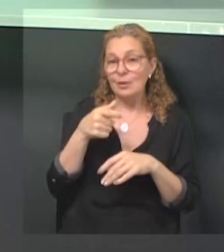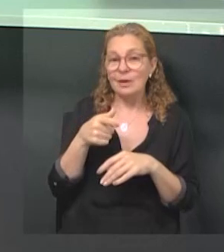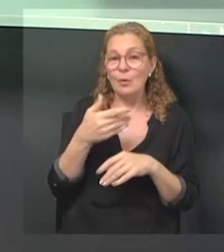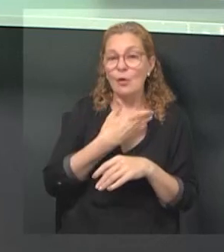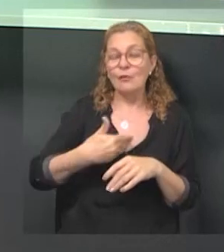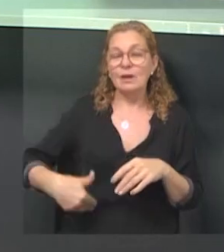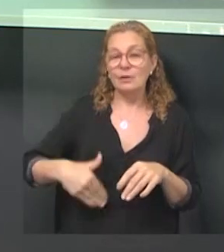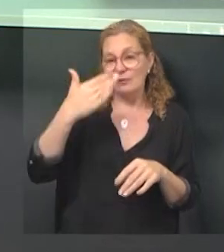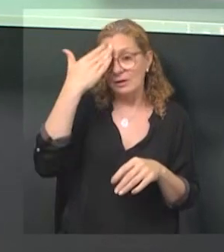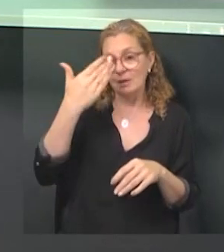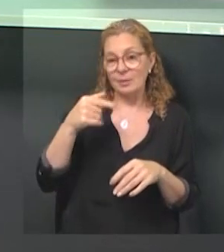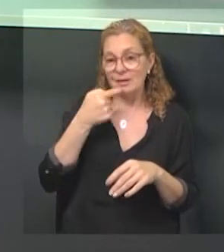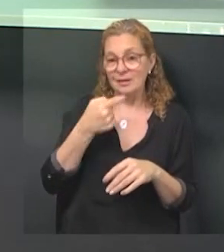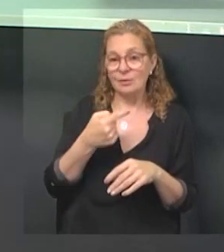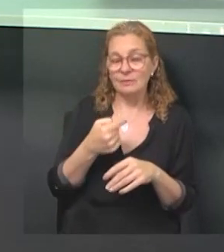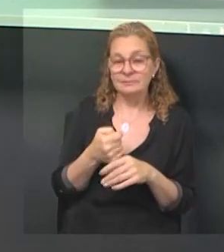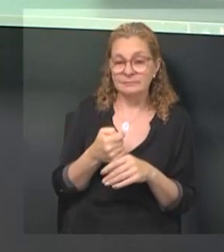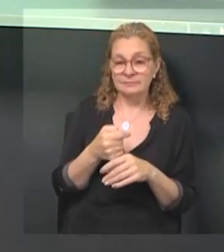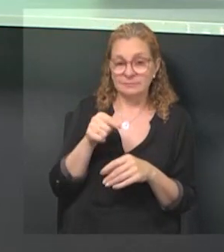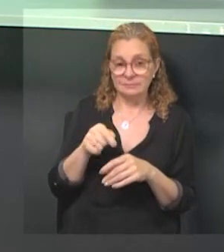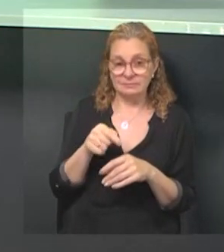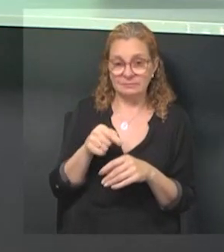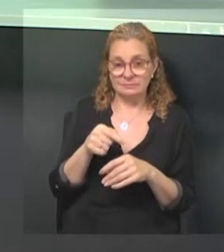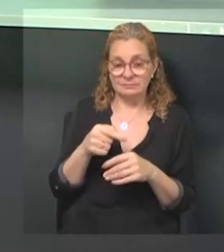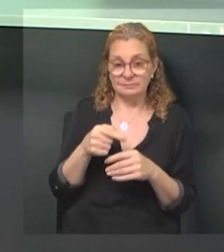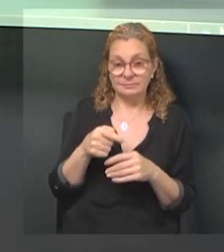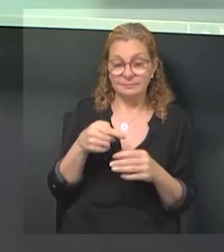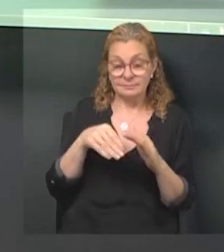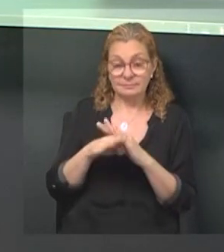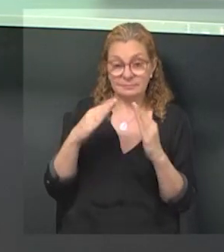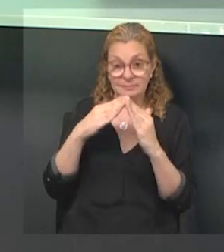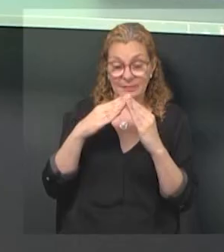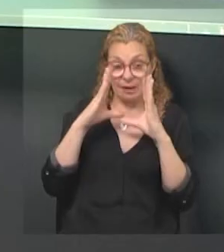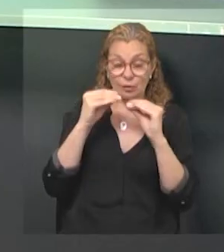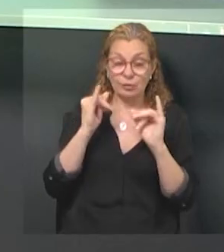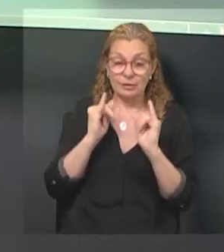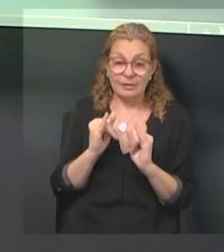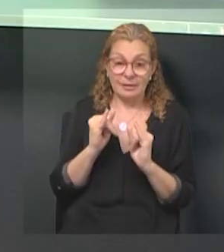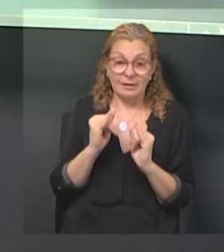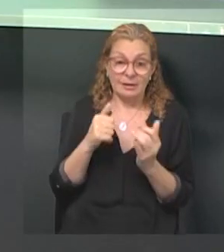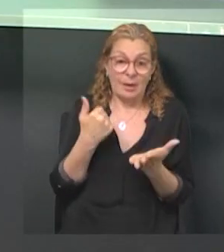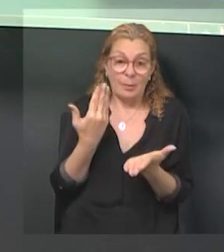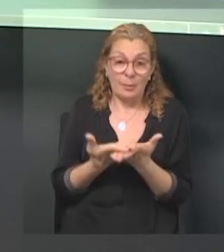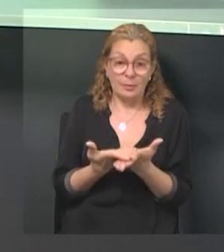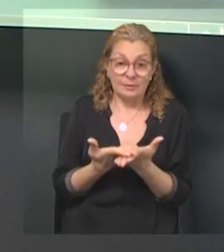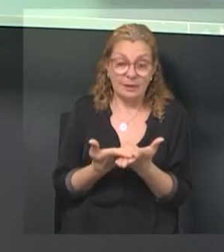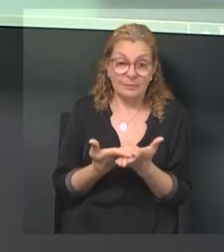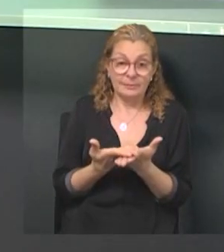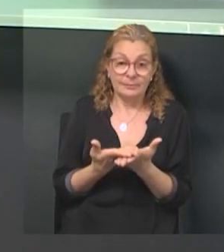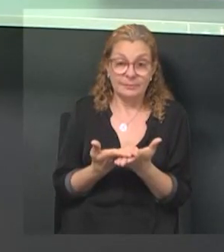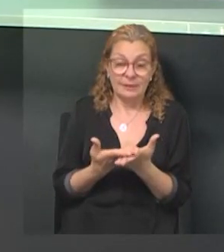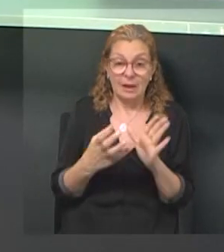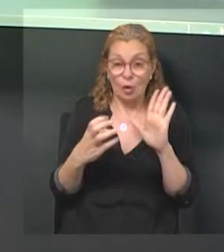gobierno frenteamplista aplicará esta habilitación a los allanamientos nocturnos en caso de que la propuesta de reforma